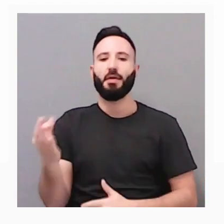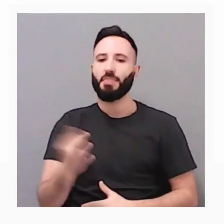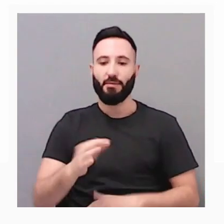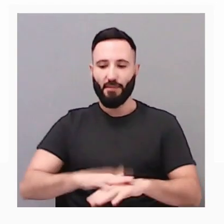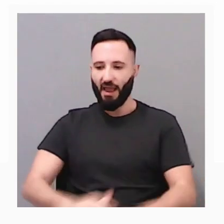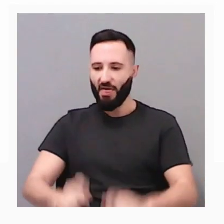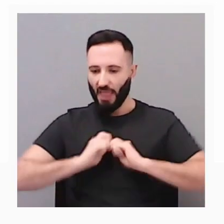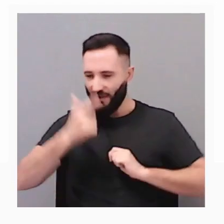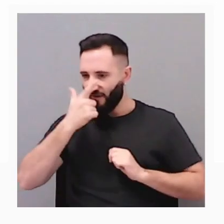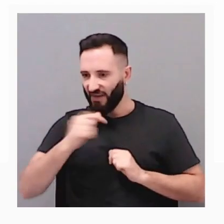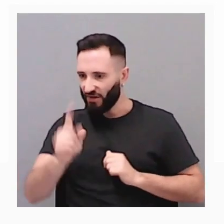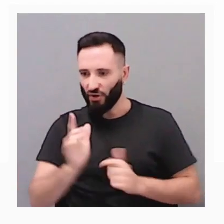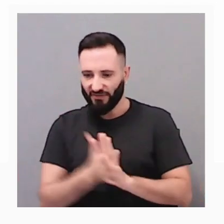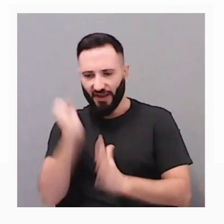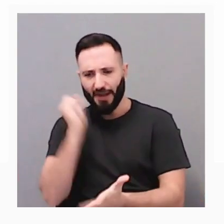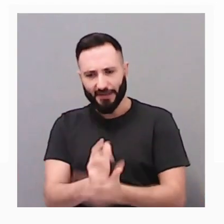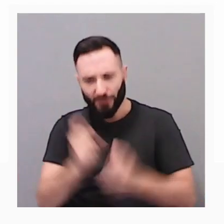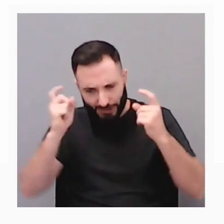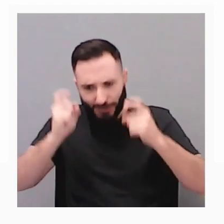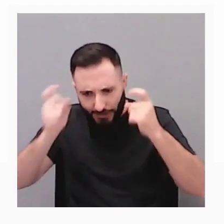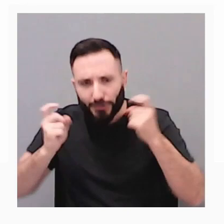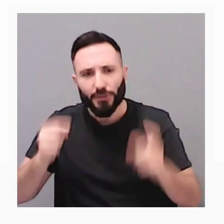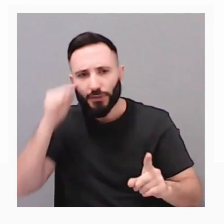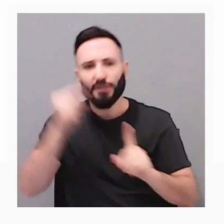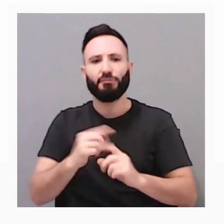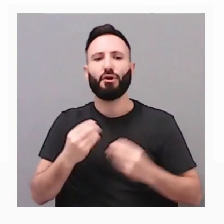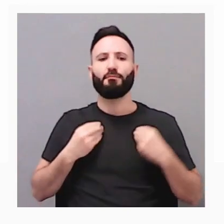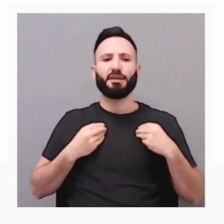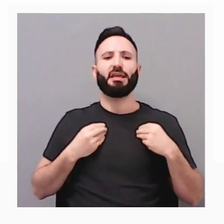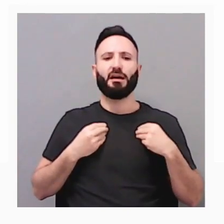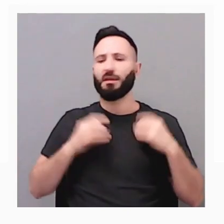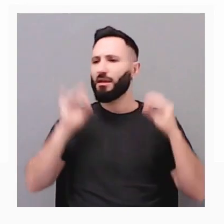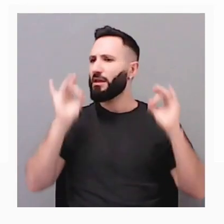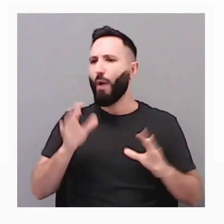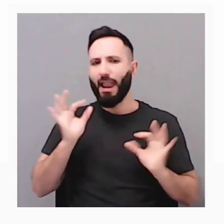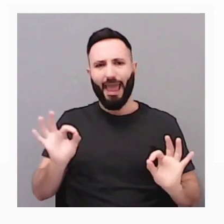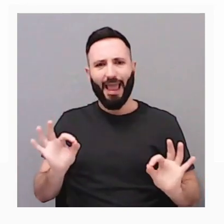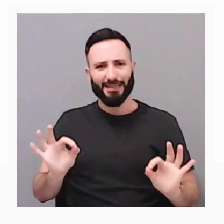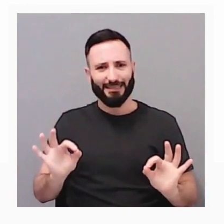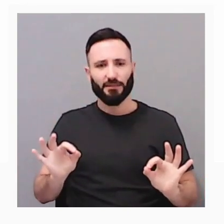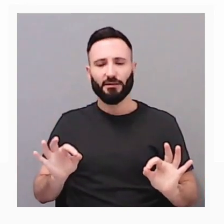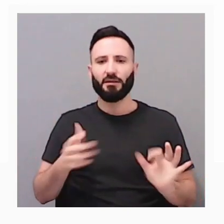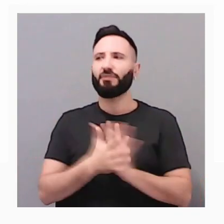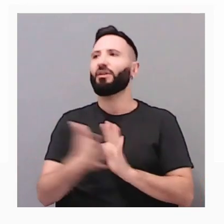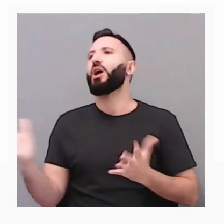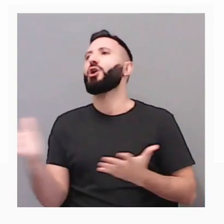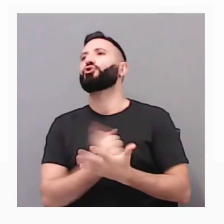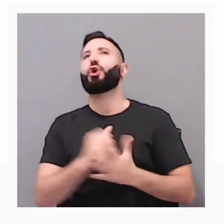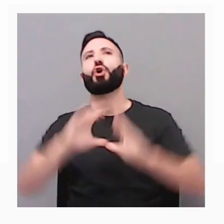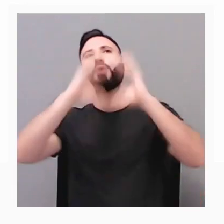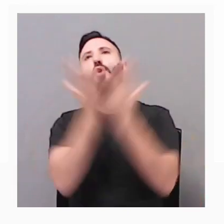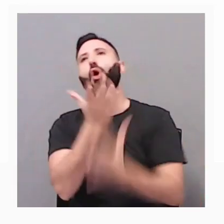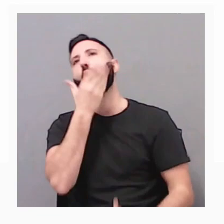fácil, que les cueste un reto, que tengan que asumir la vida como en realidad es. No es todo un mundo de rosas,